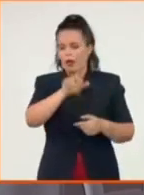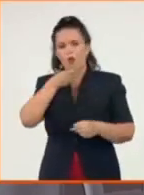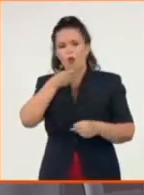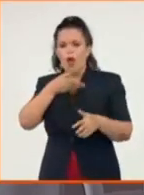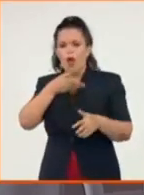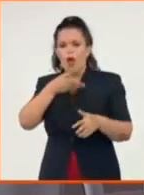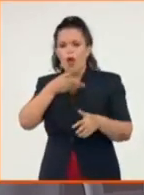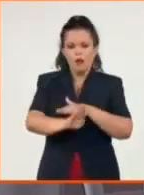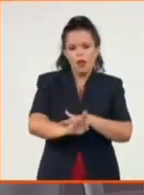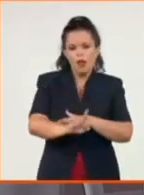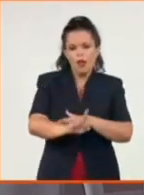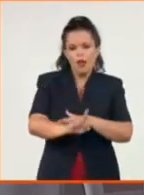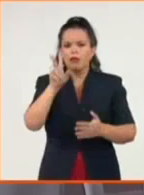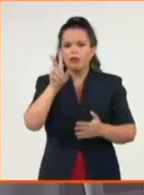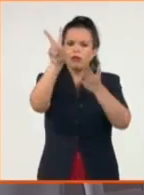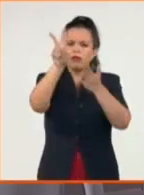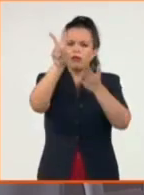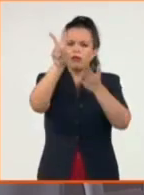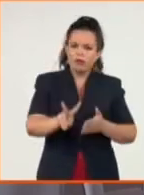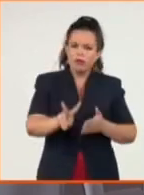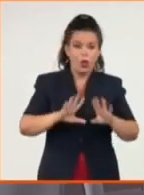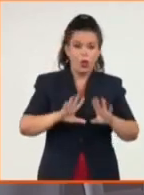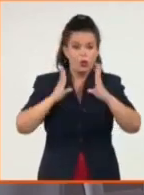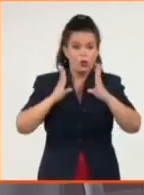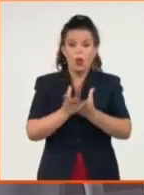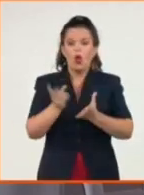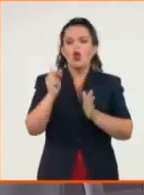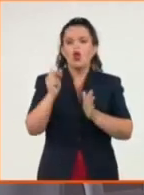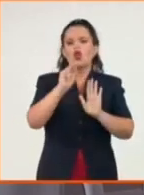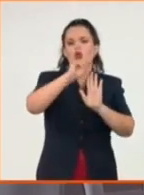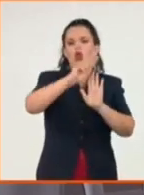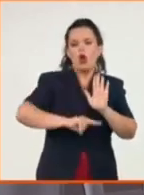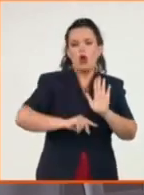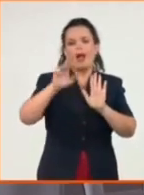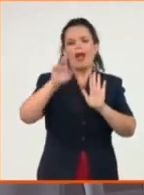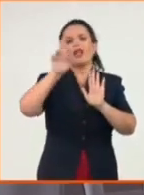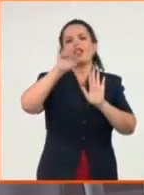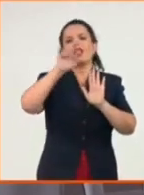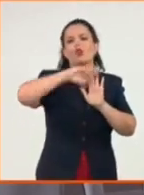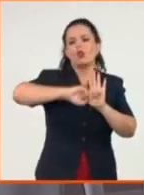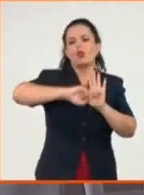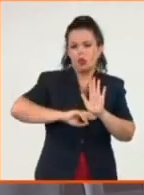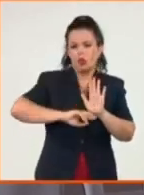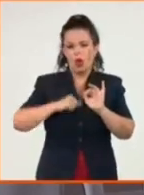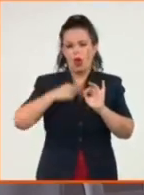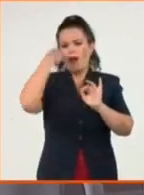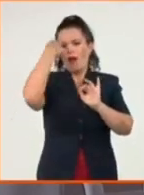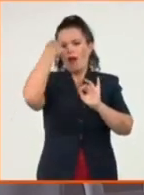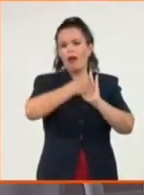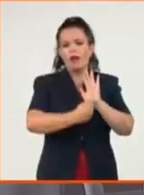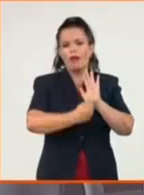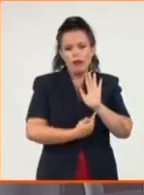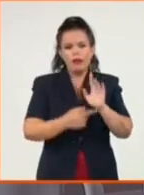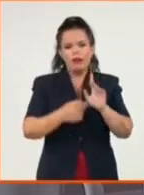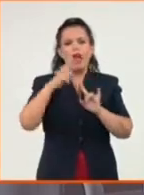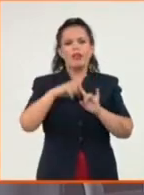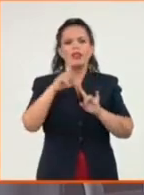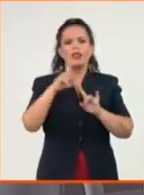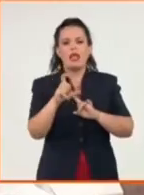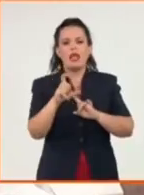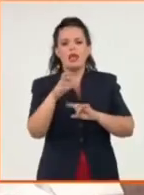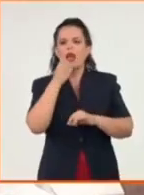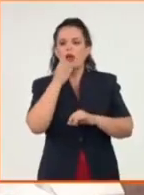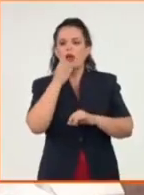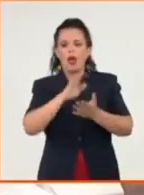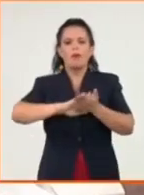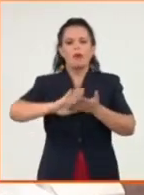revisarles tanto los procedimientos las normativas las propias resoluciones y las características técnicas para la imputación de turquía es estimular